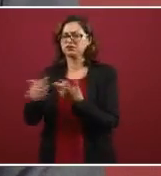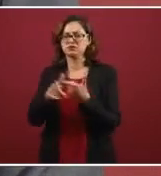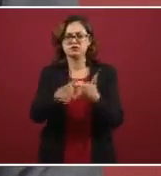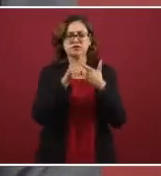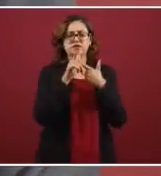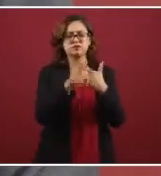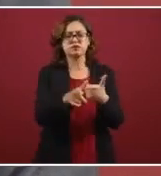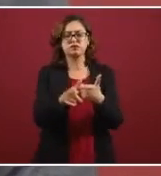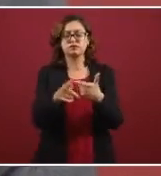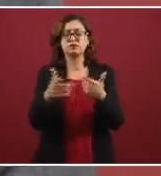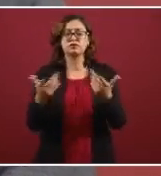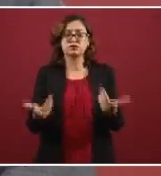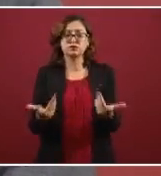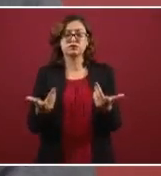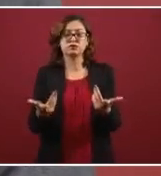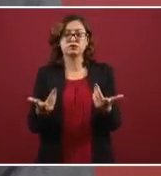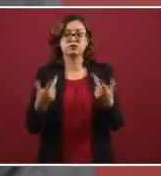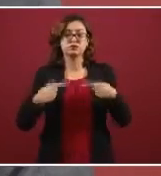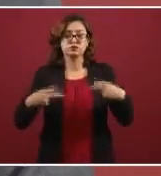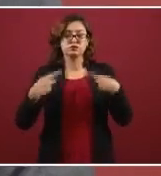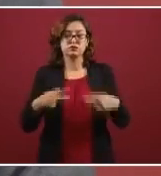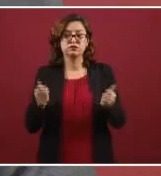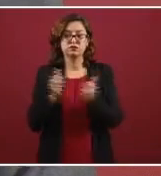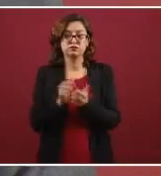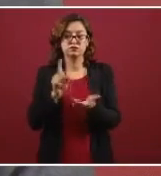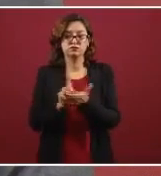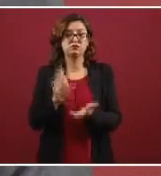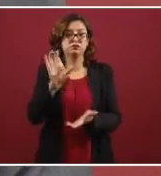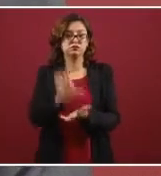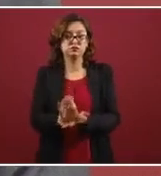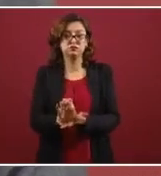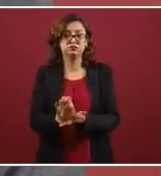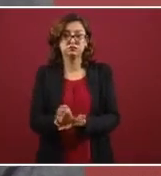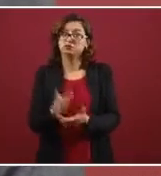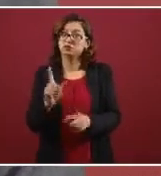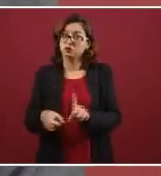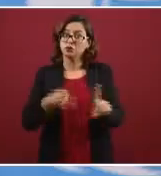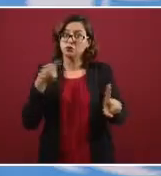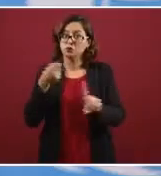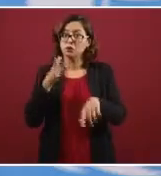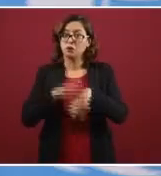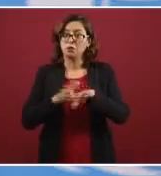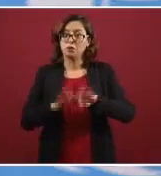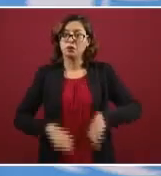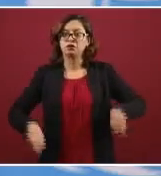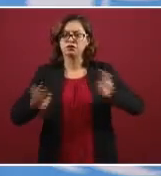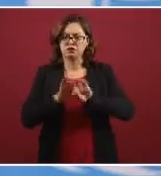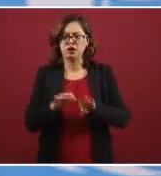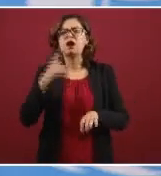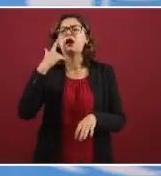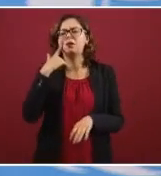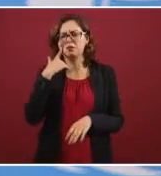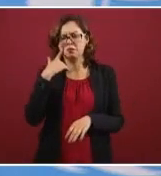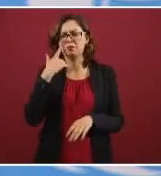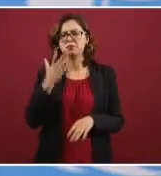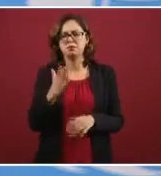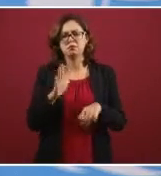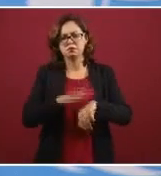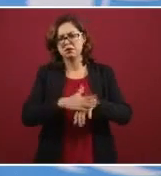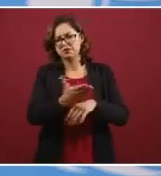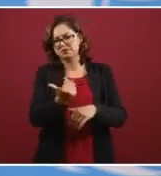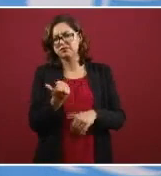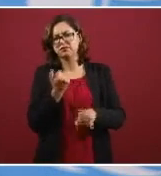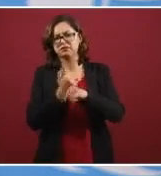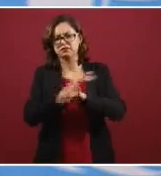y si tiene que ver con personas con discapacidad es prioritario. Vamos a pedir